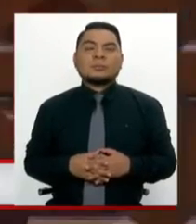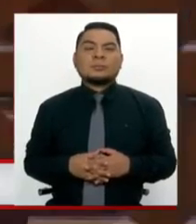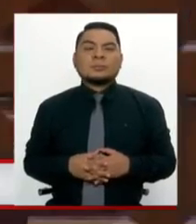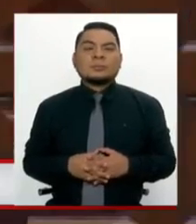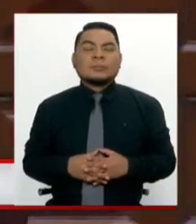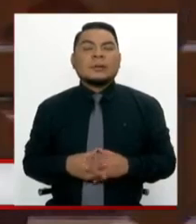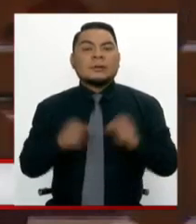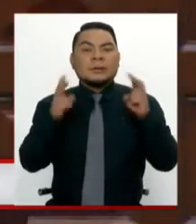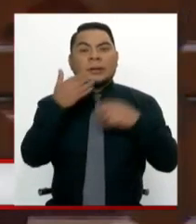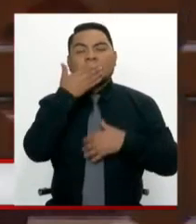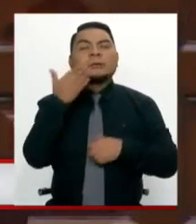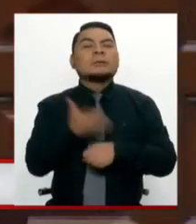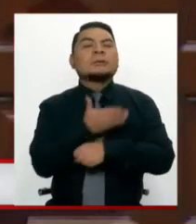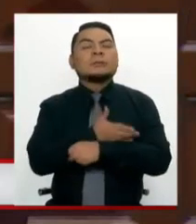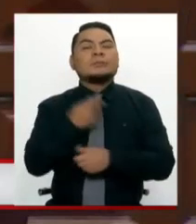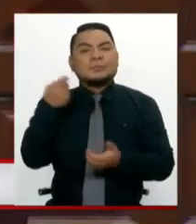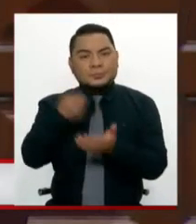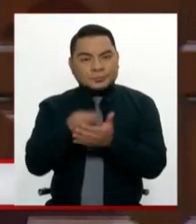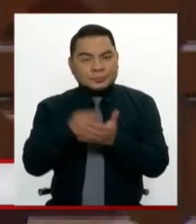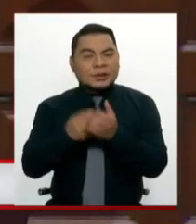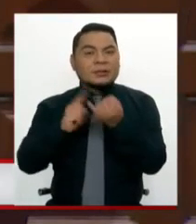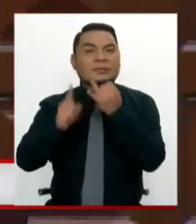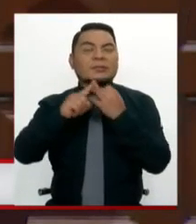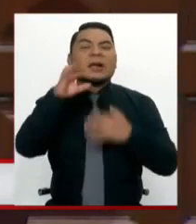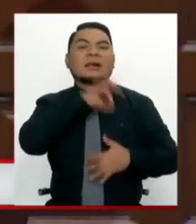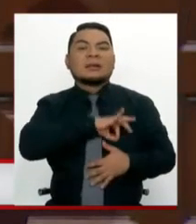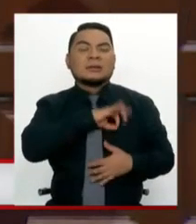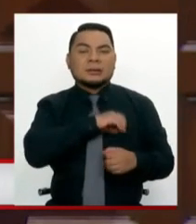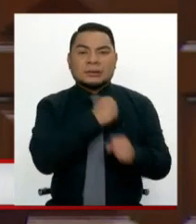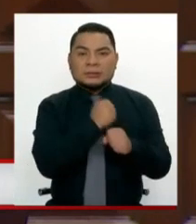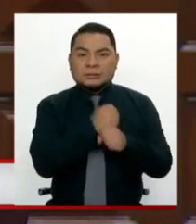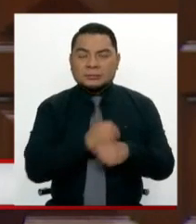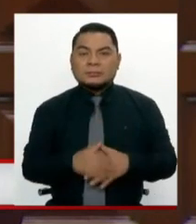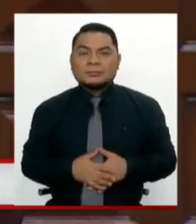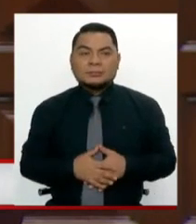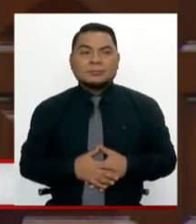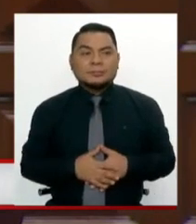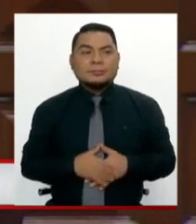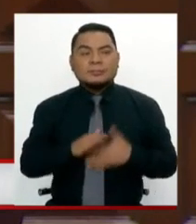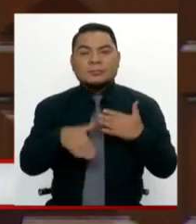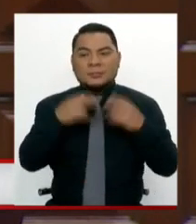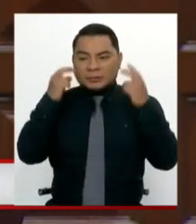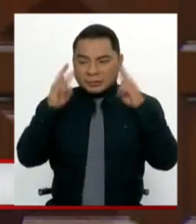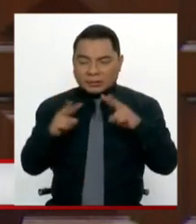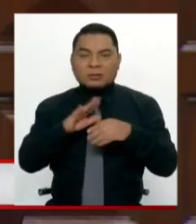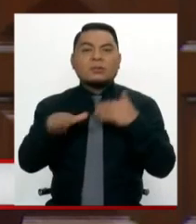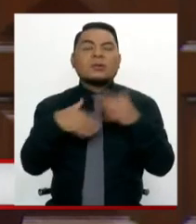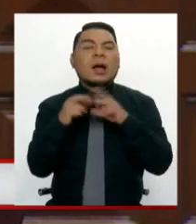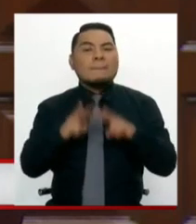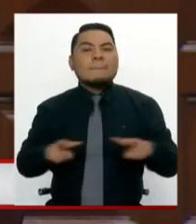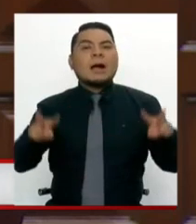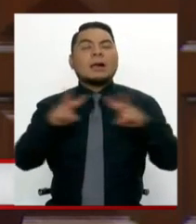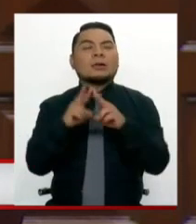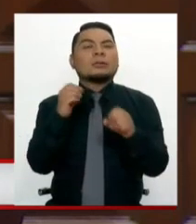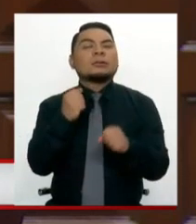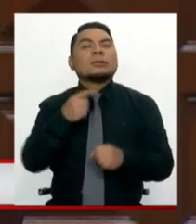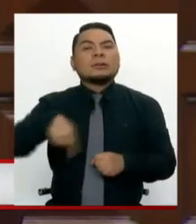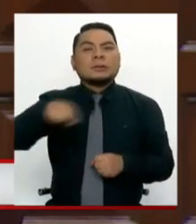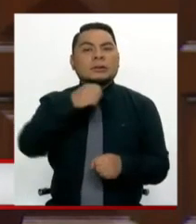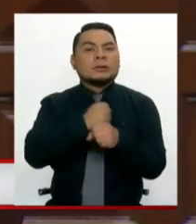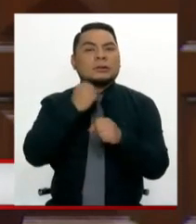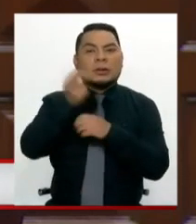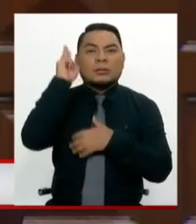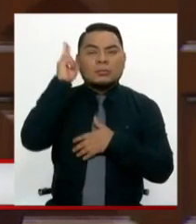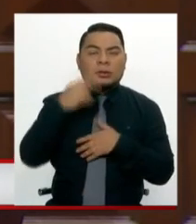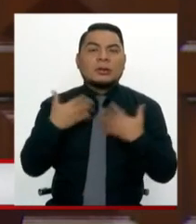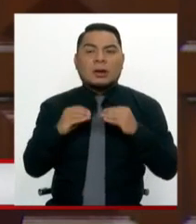Mejora de condiciones remunerativas y demás beneficios laborales. A fin de reivindicar y revalorar la carrera docente, se